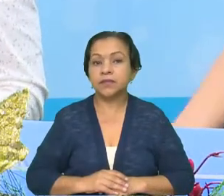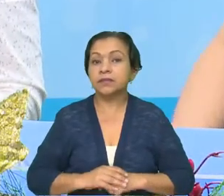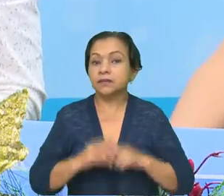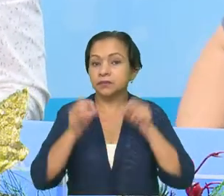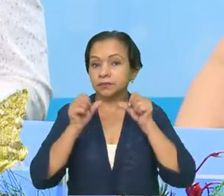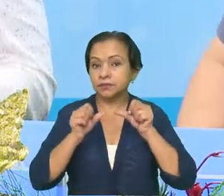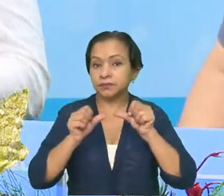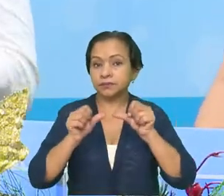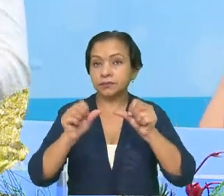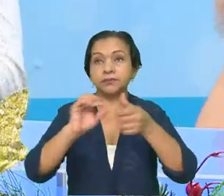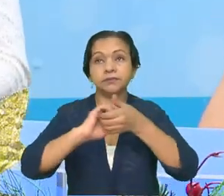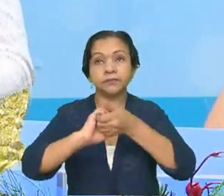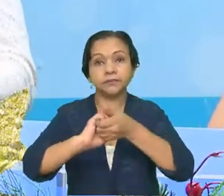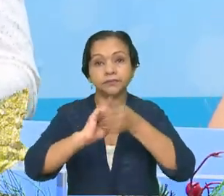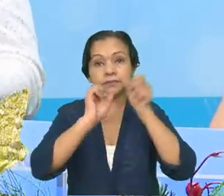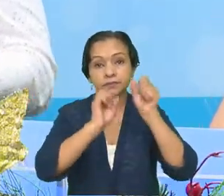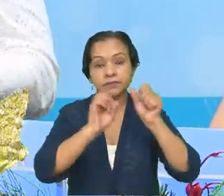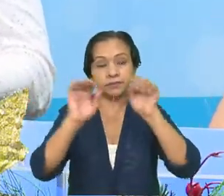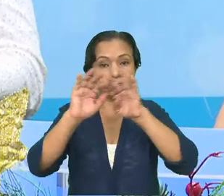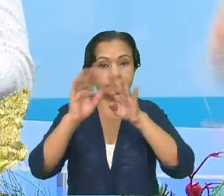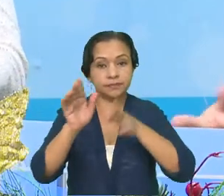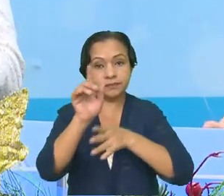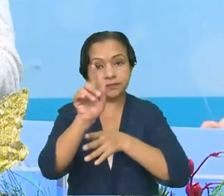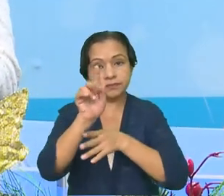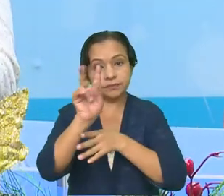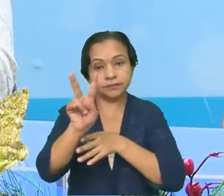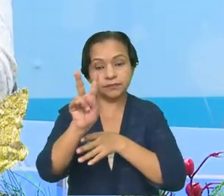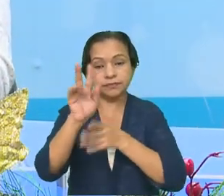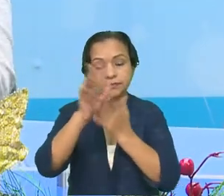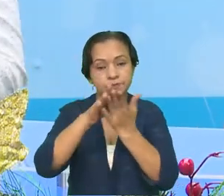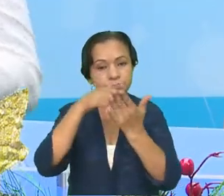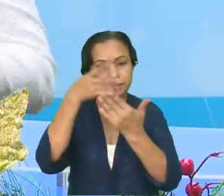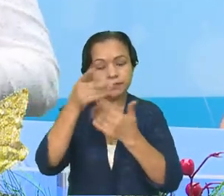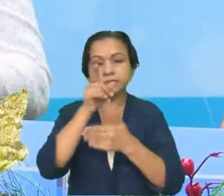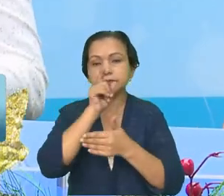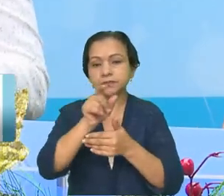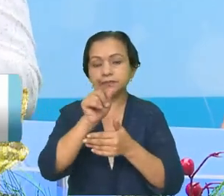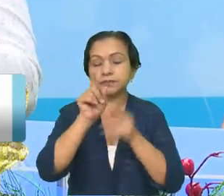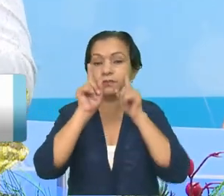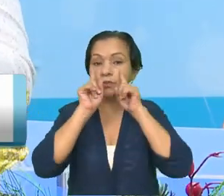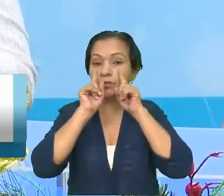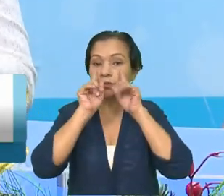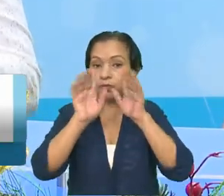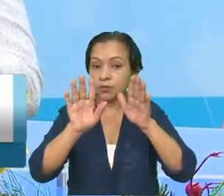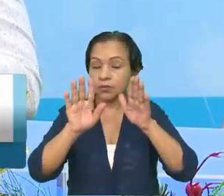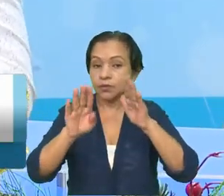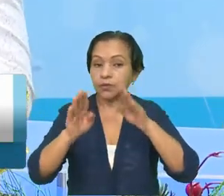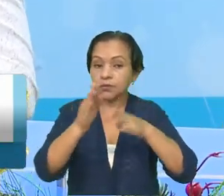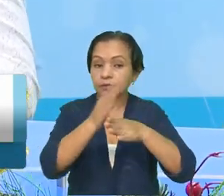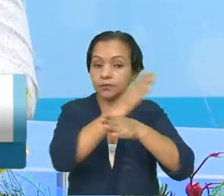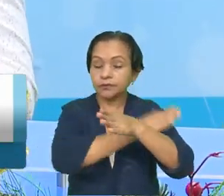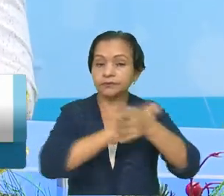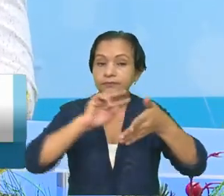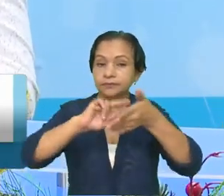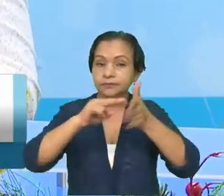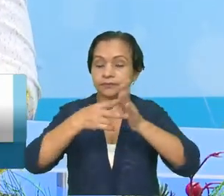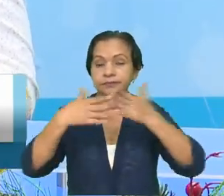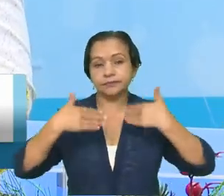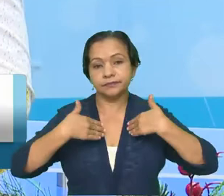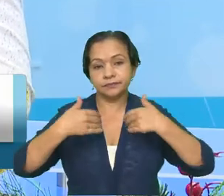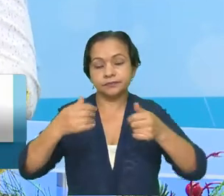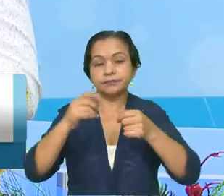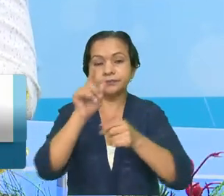Estamos de regreso, amigos y amigas televidentes, en su gustado programa Prevenir es Salud, a través de la frecuencia del